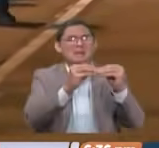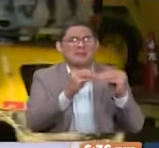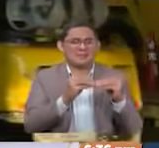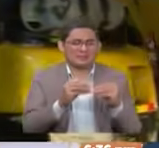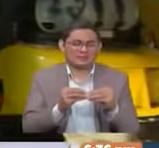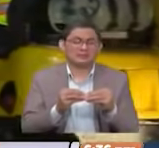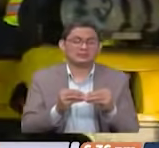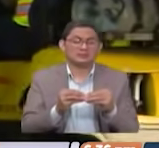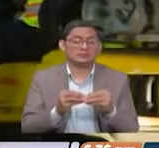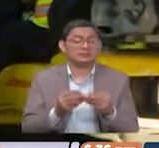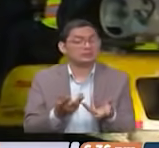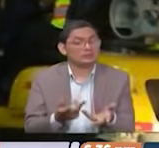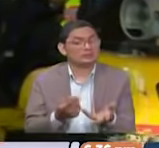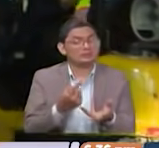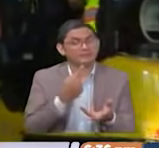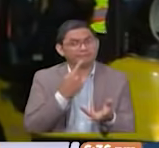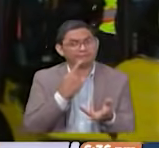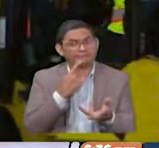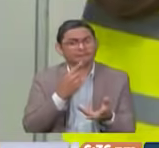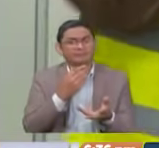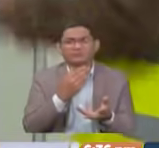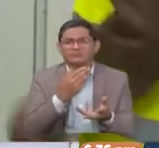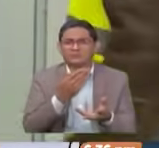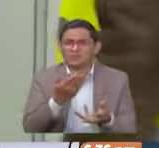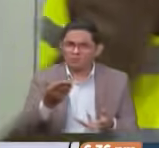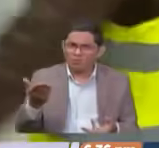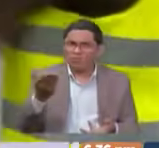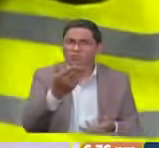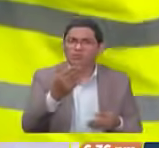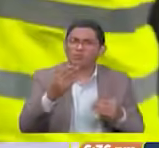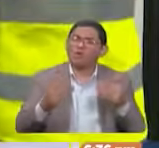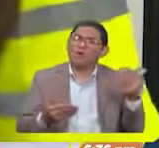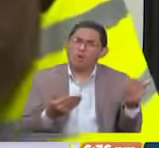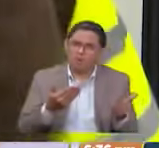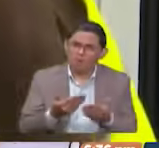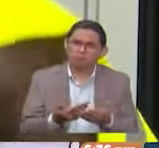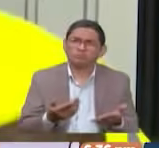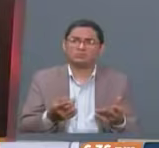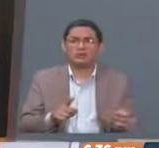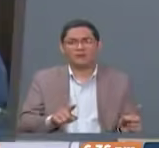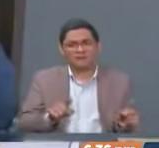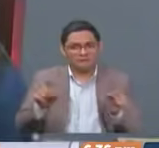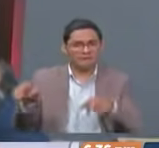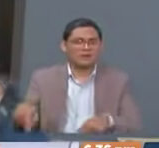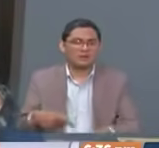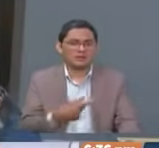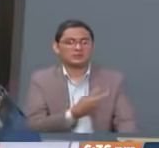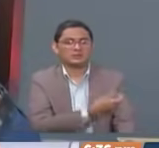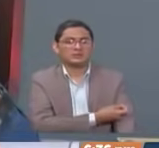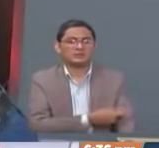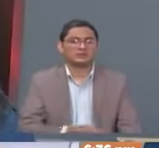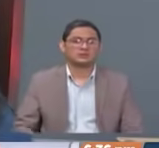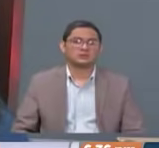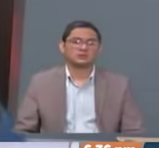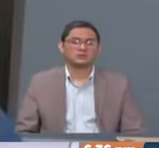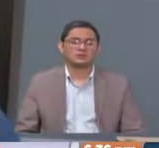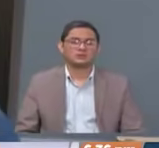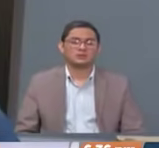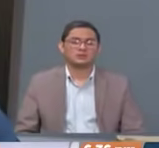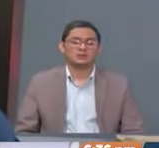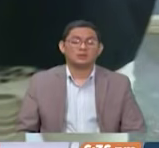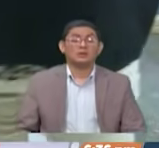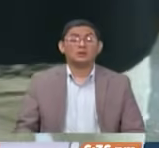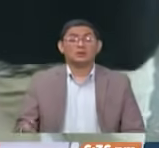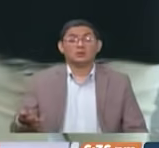importante que todos de manera responsable aplaudamos a vacunarnos ya que ha